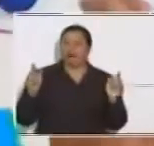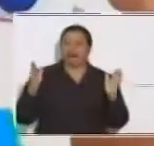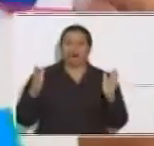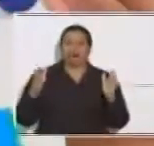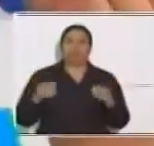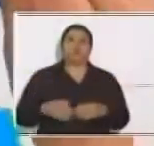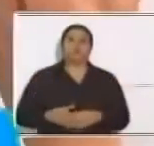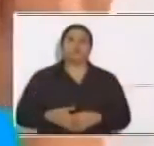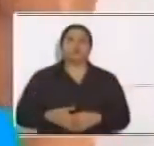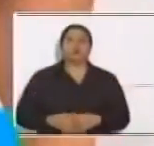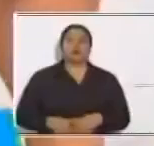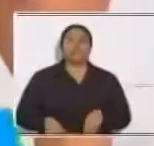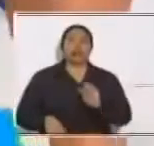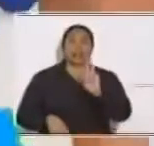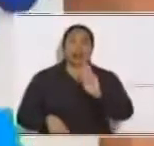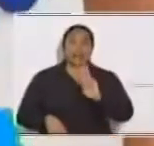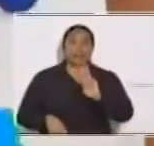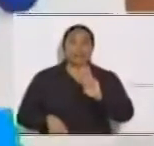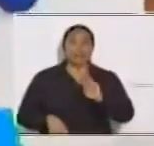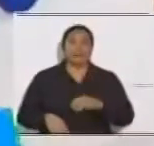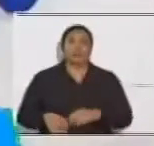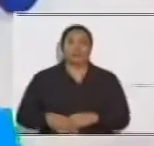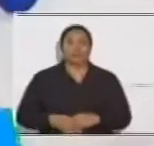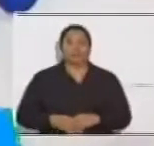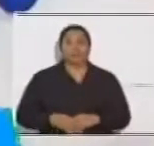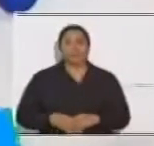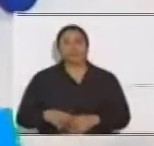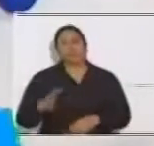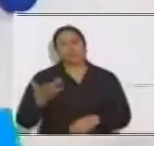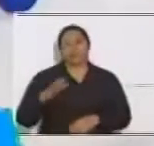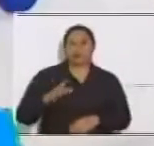Vamos a cortar 3, ¿qué les parece que si lo hacemos como de